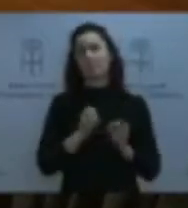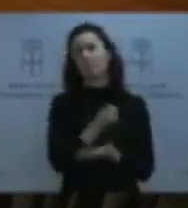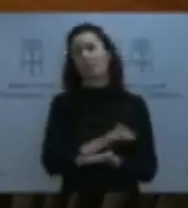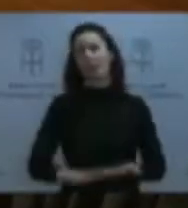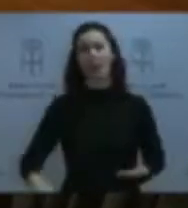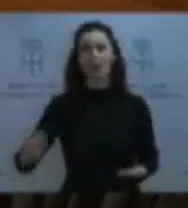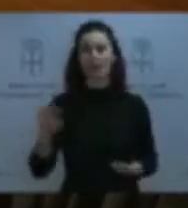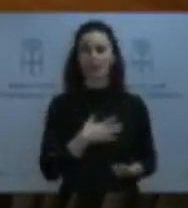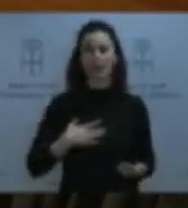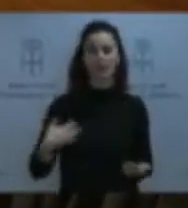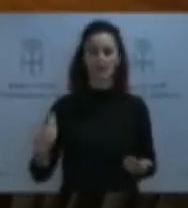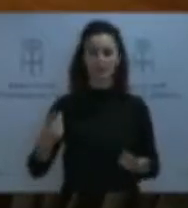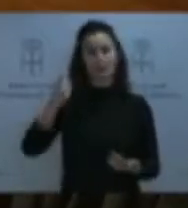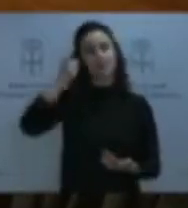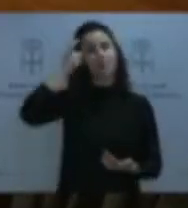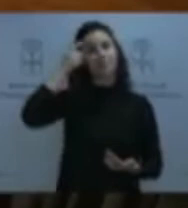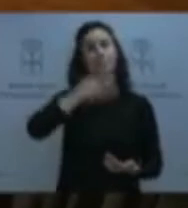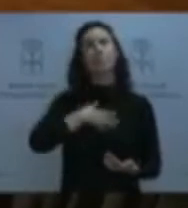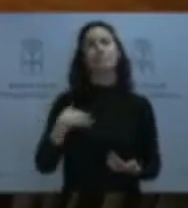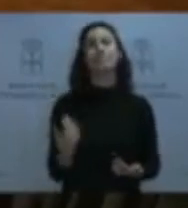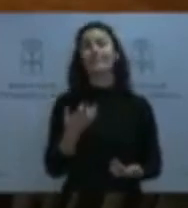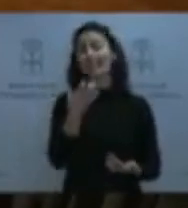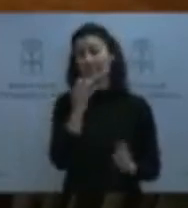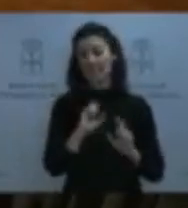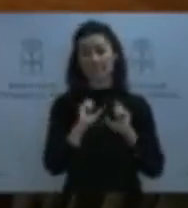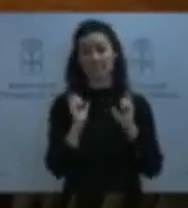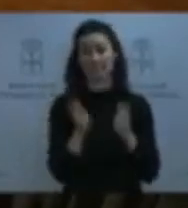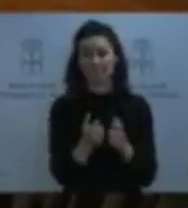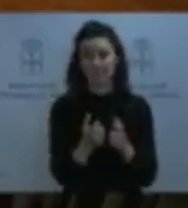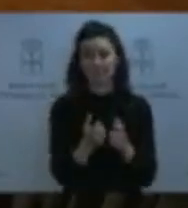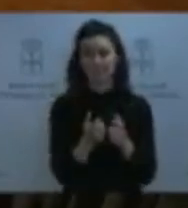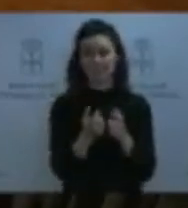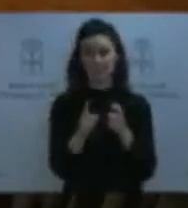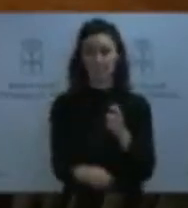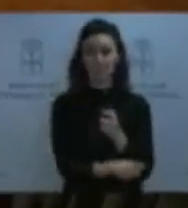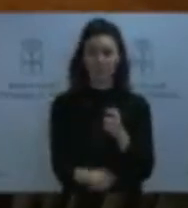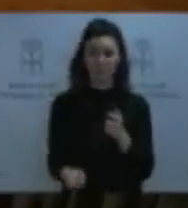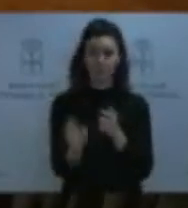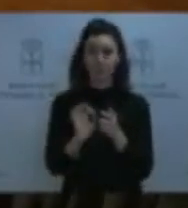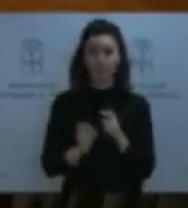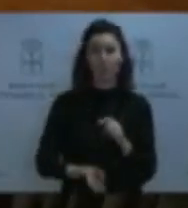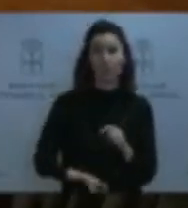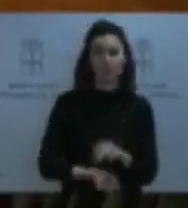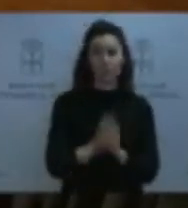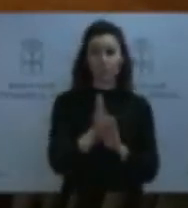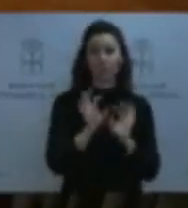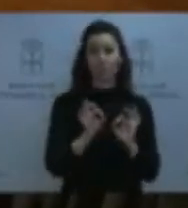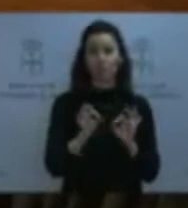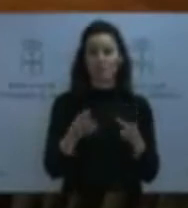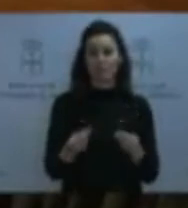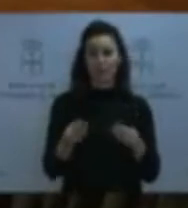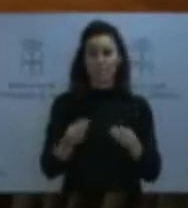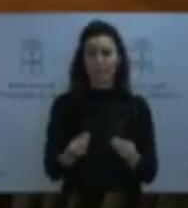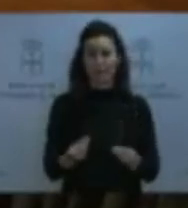estaría dispuesto a reunirse con ellas o si van a tener que seguir metiendo papeles por registro o recogiendo firmes. Tienen que